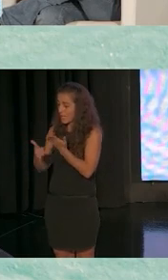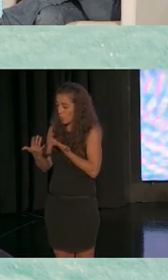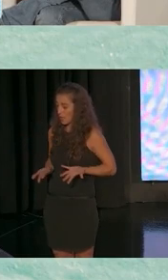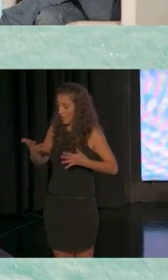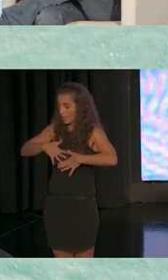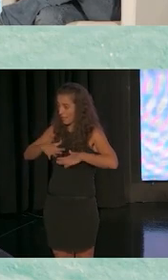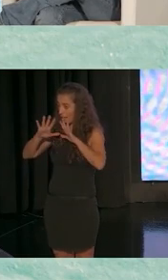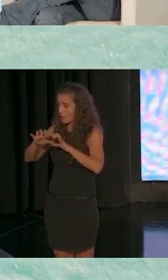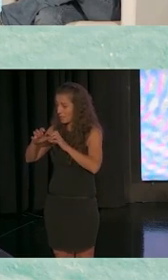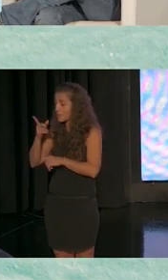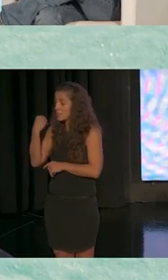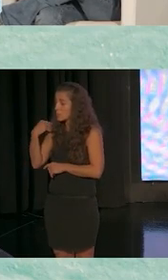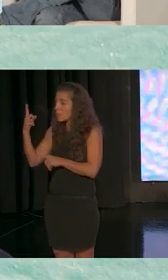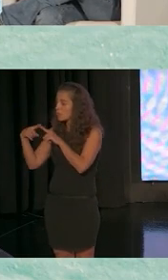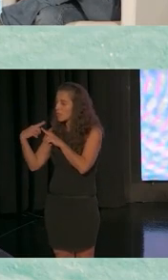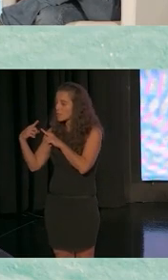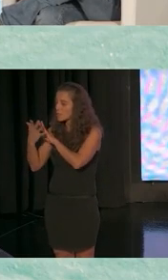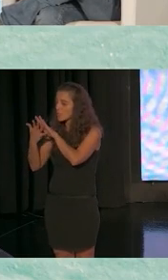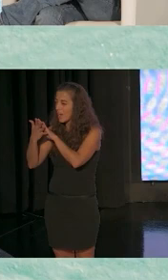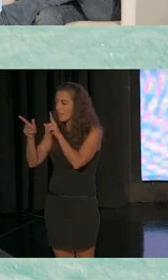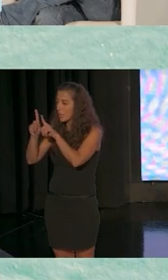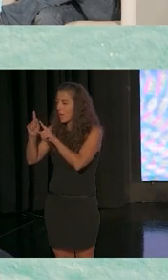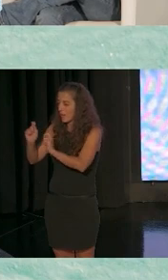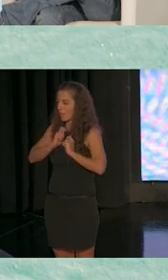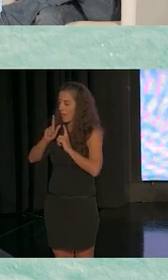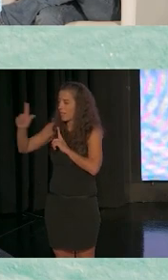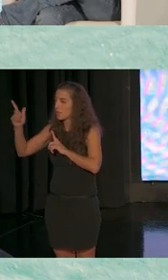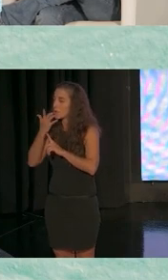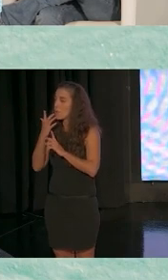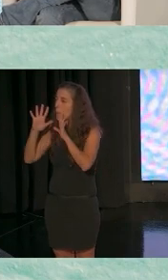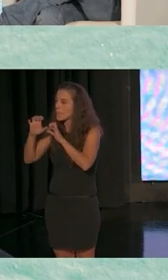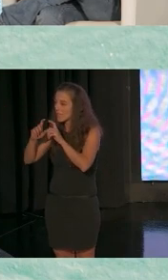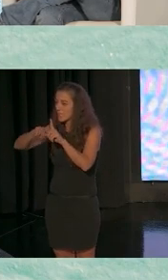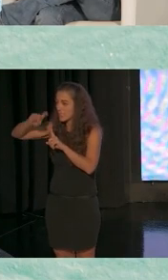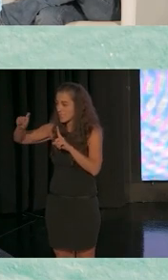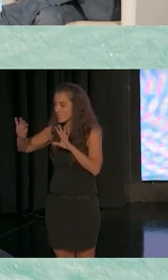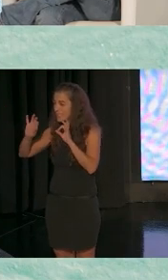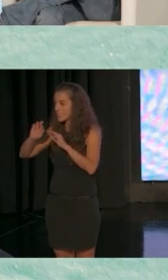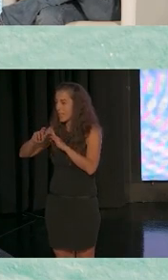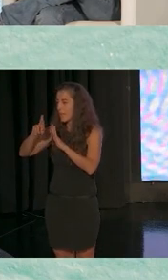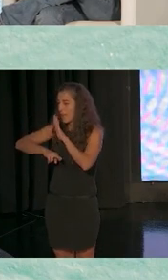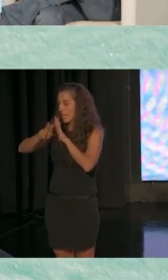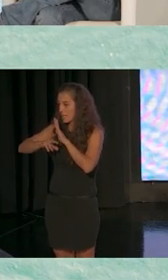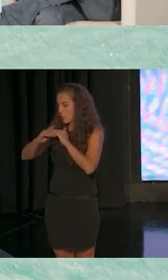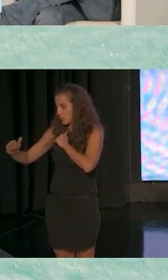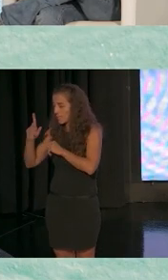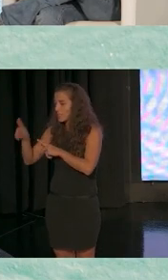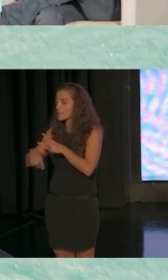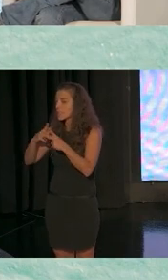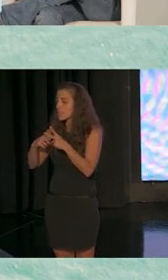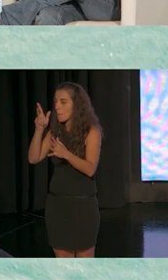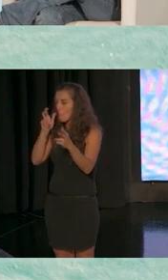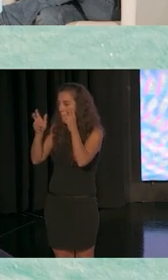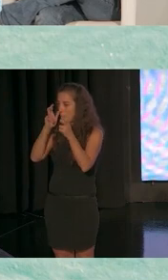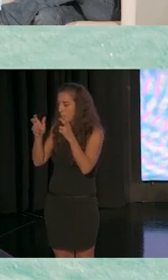factores Aparentemente muy alejados como el aprendizaje estadístico de regularidades los procesos perceptivos o el desarrollo motor que